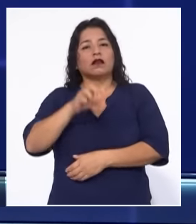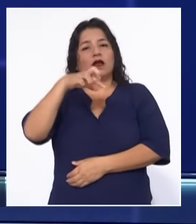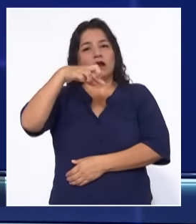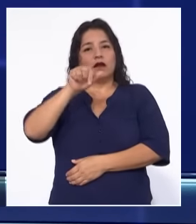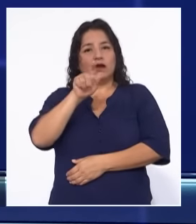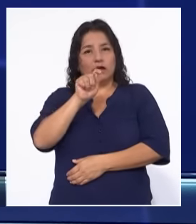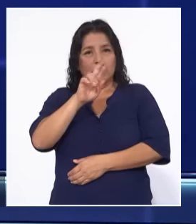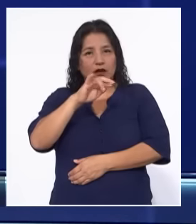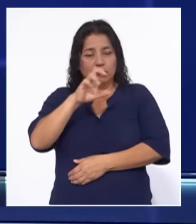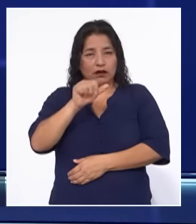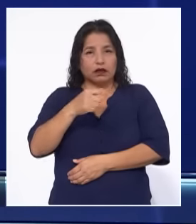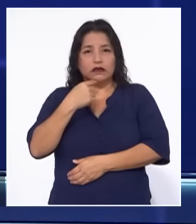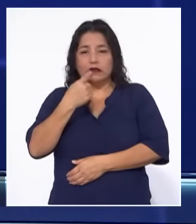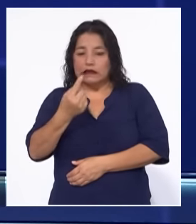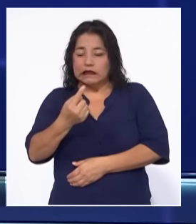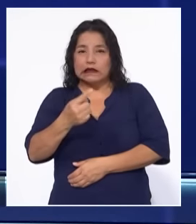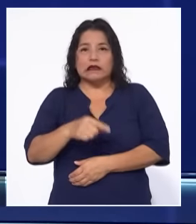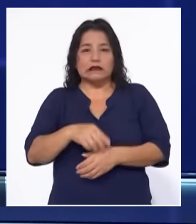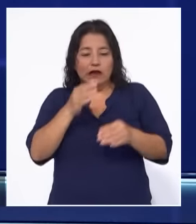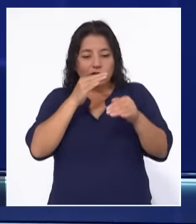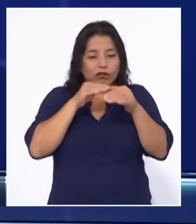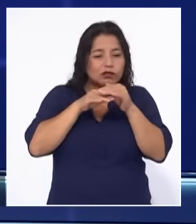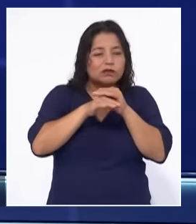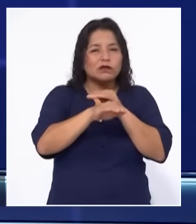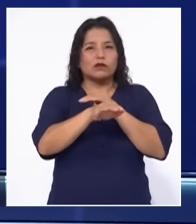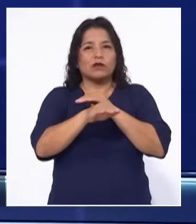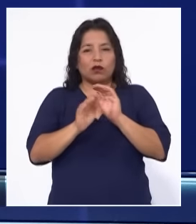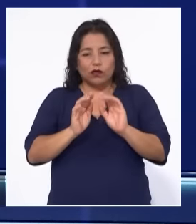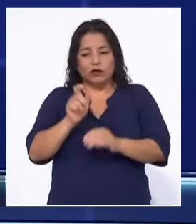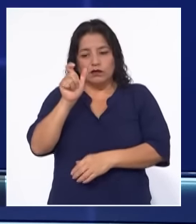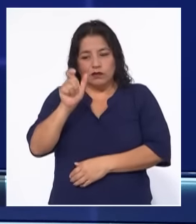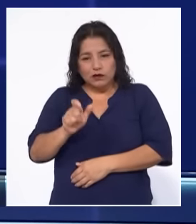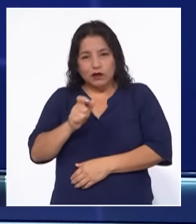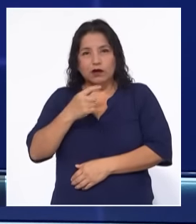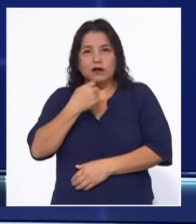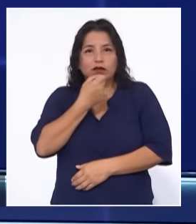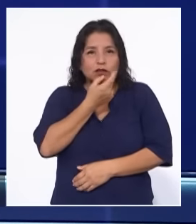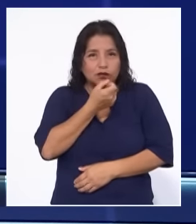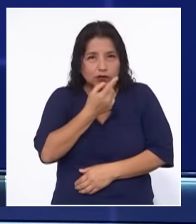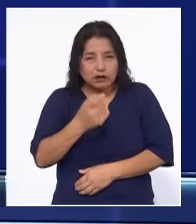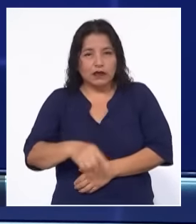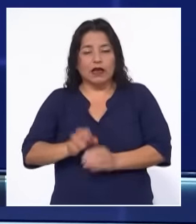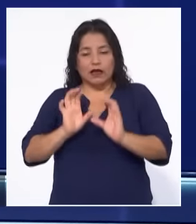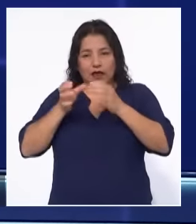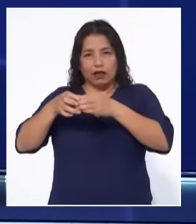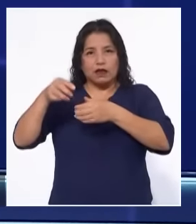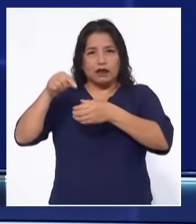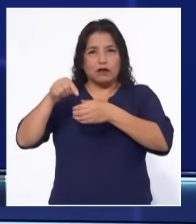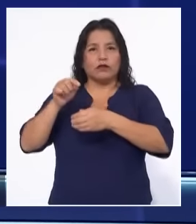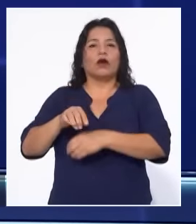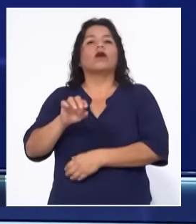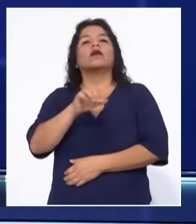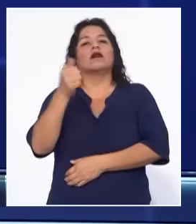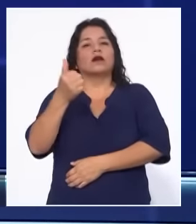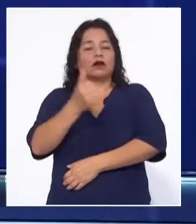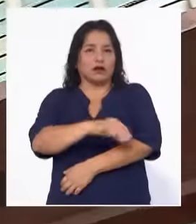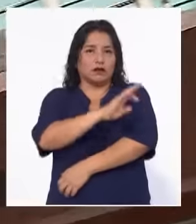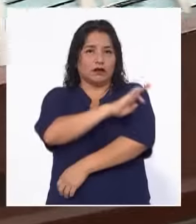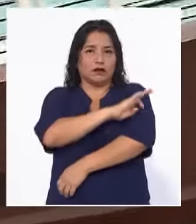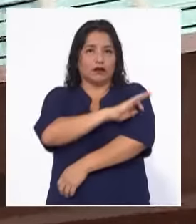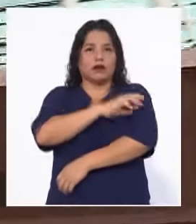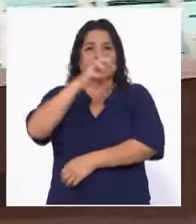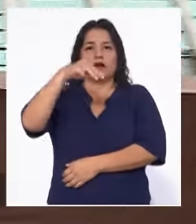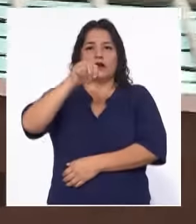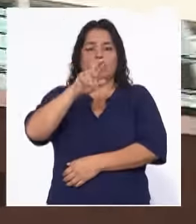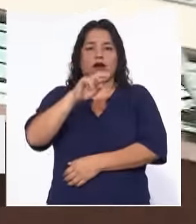Benavides, había infiltrado un topo en el equipo especial que lidera la fiscal Marita Barreto. En el